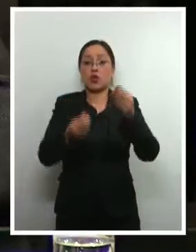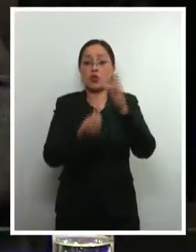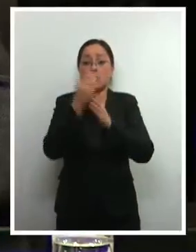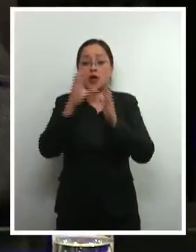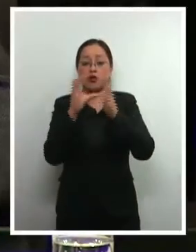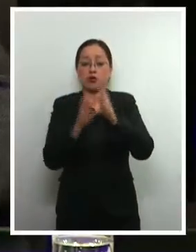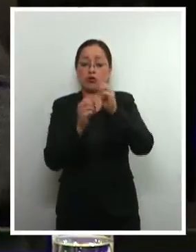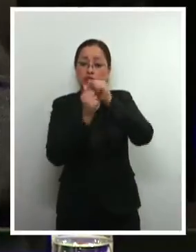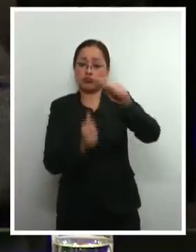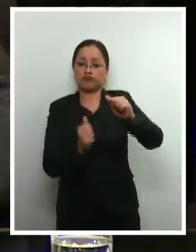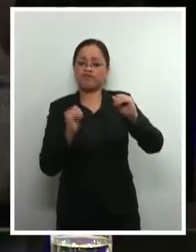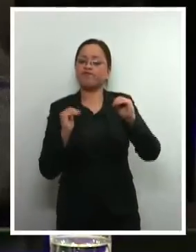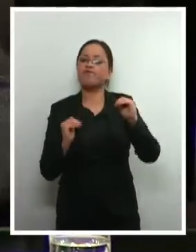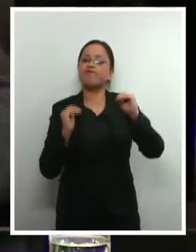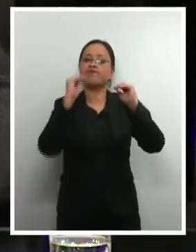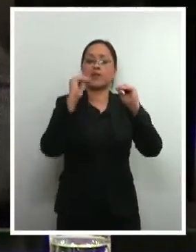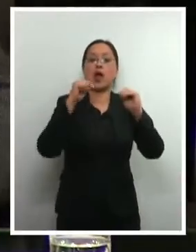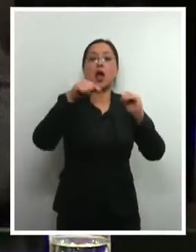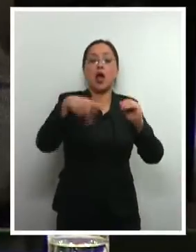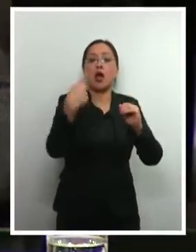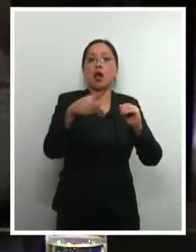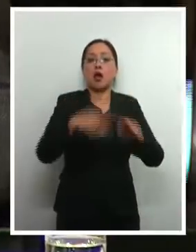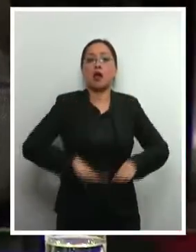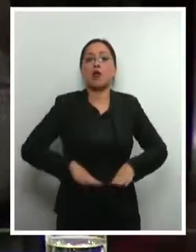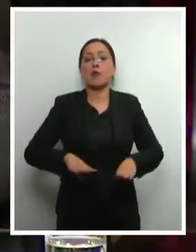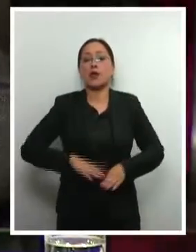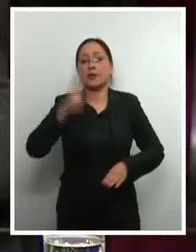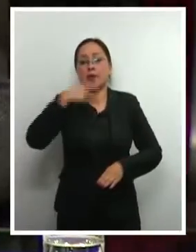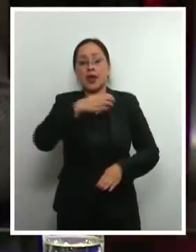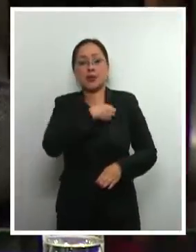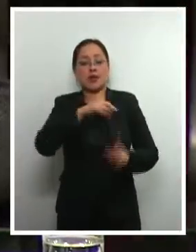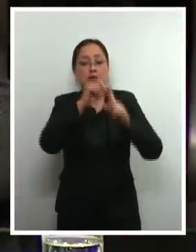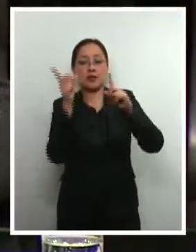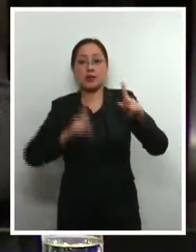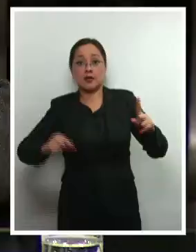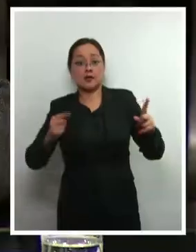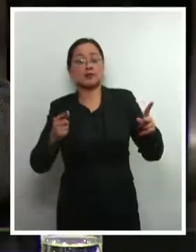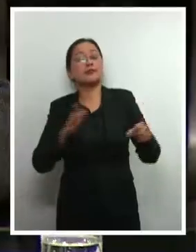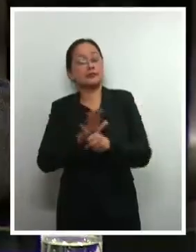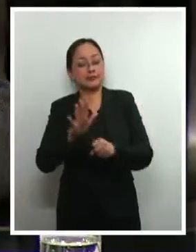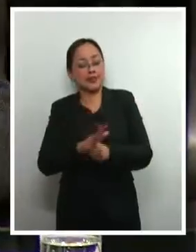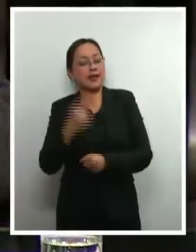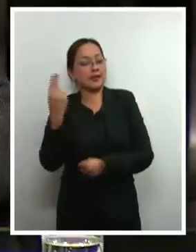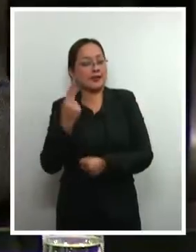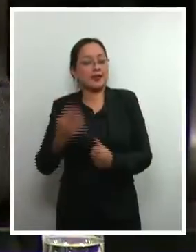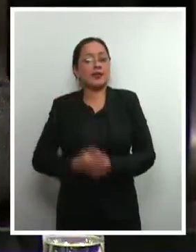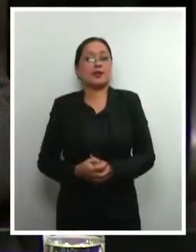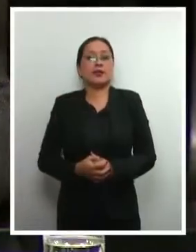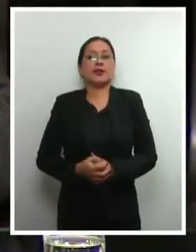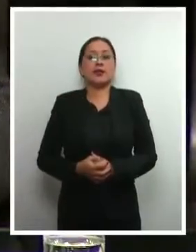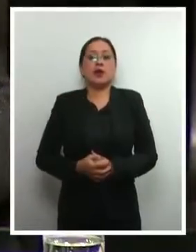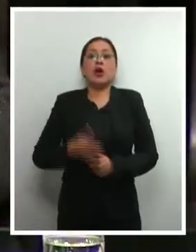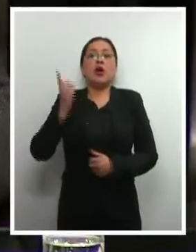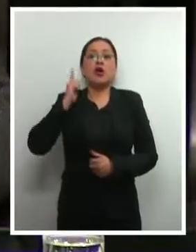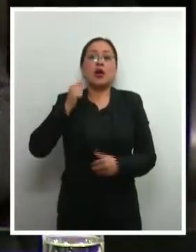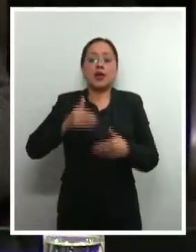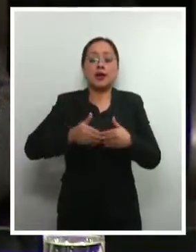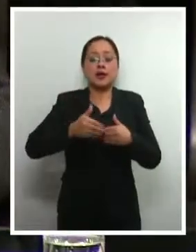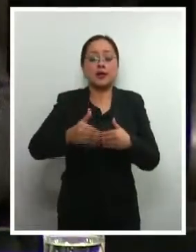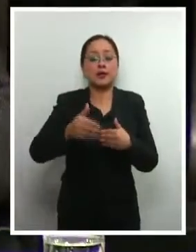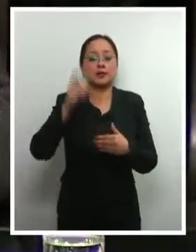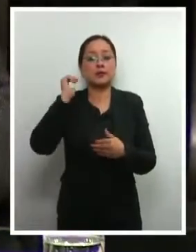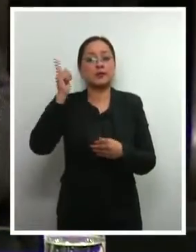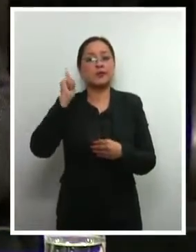la altura que se merece la capital de todos los mexicanos. Y esperemos que en las próximas